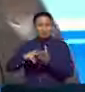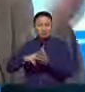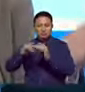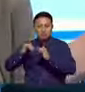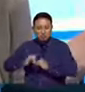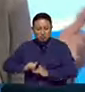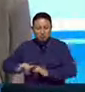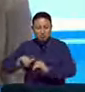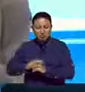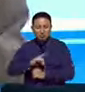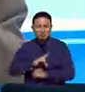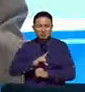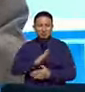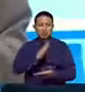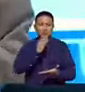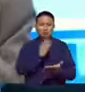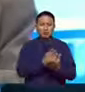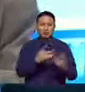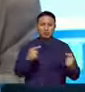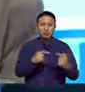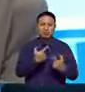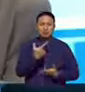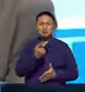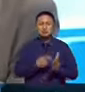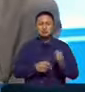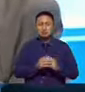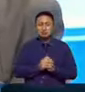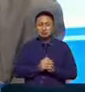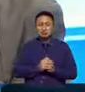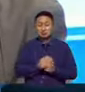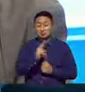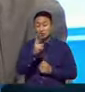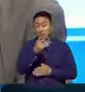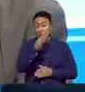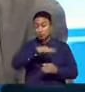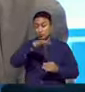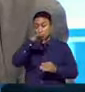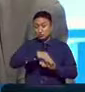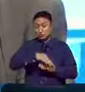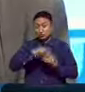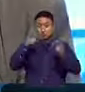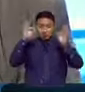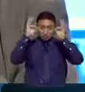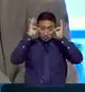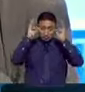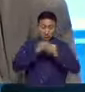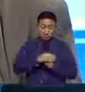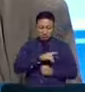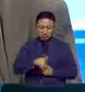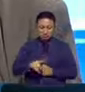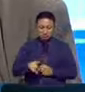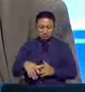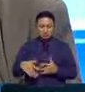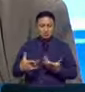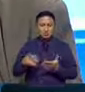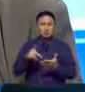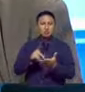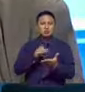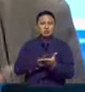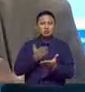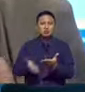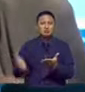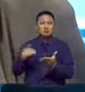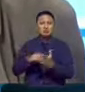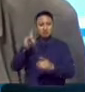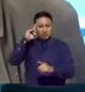un nuevo gobierno. Porque si hay segunda vuelta, en el caso de Lasso, él tendrá que redefinir su programa en función